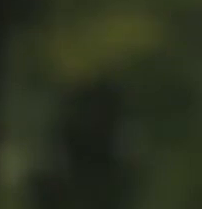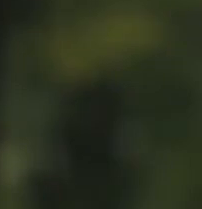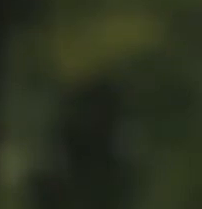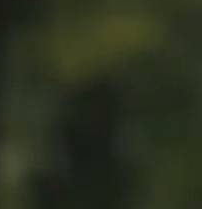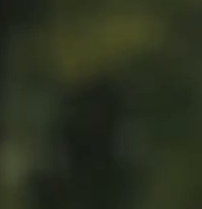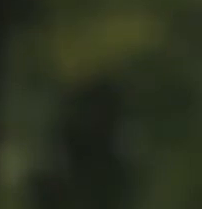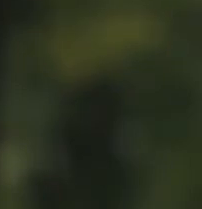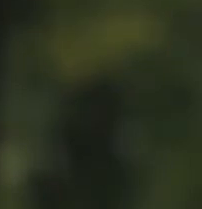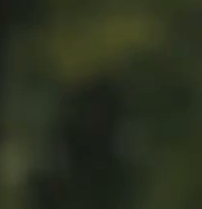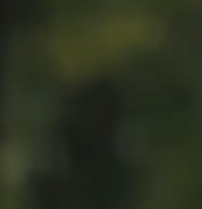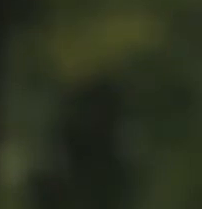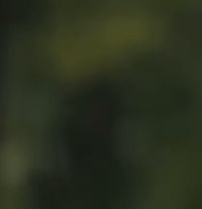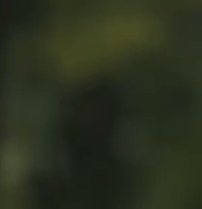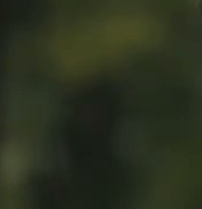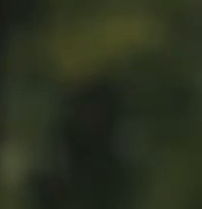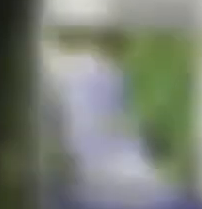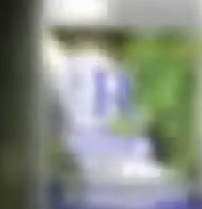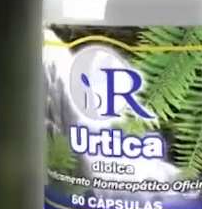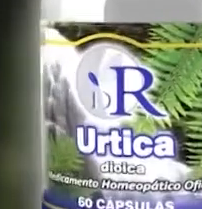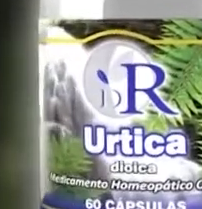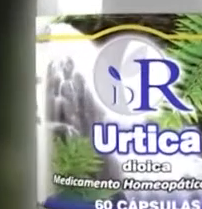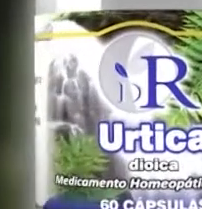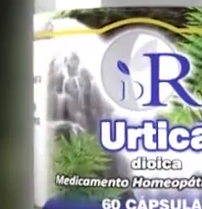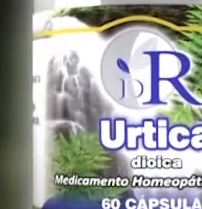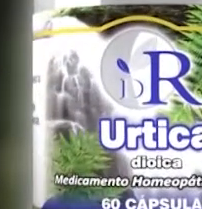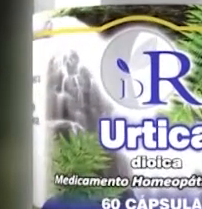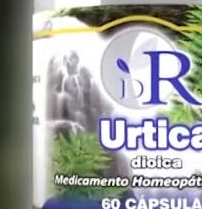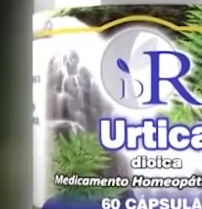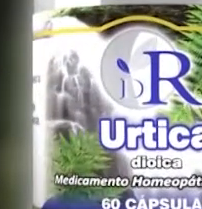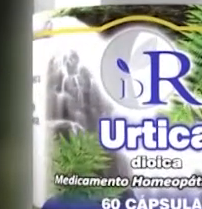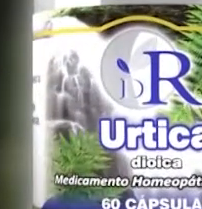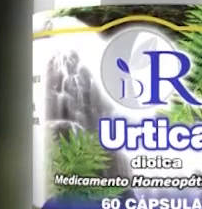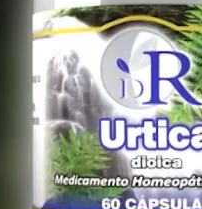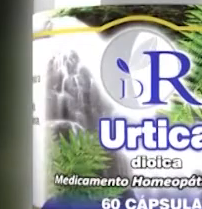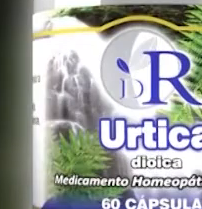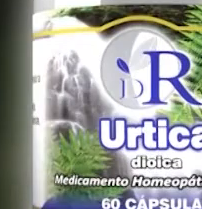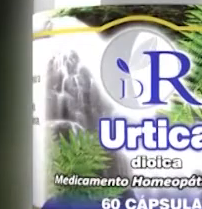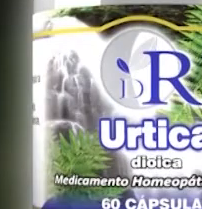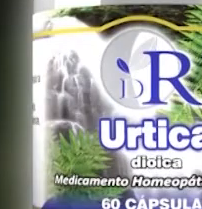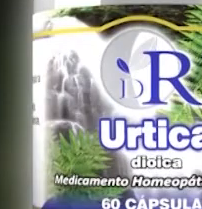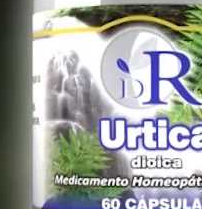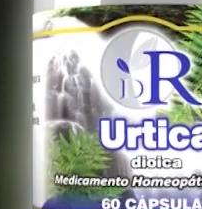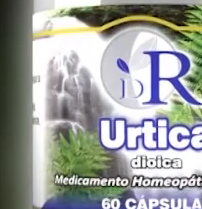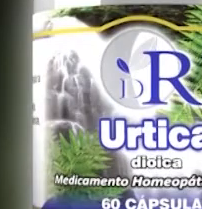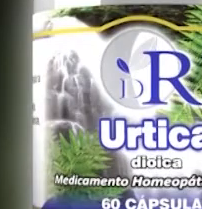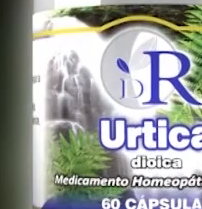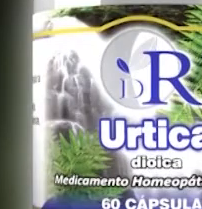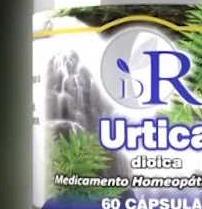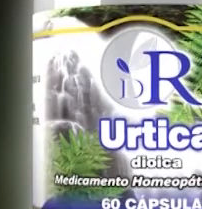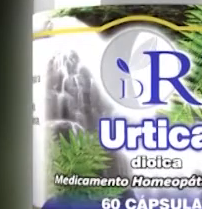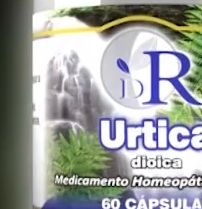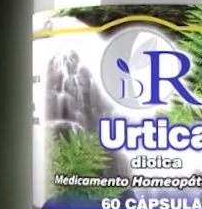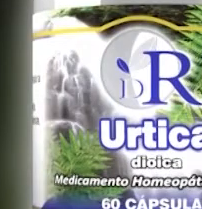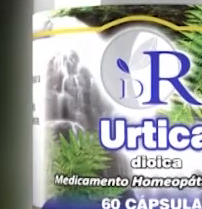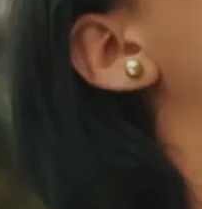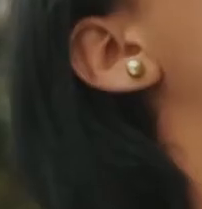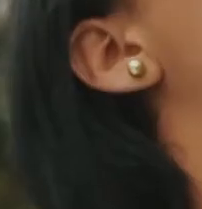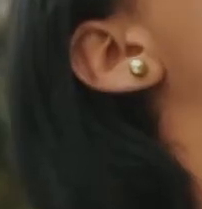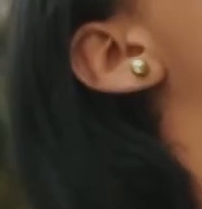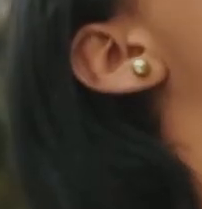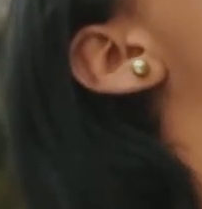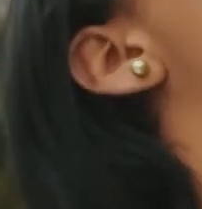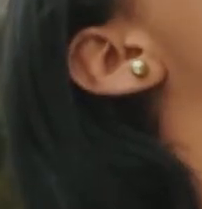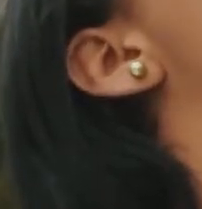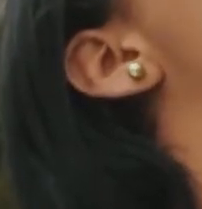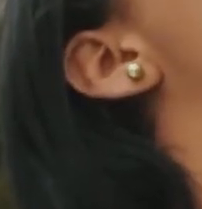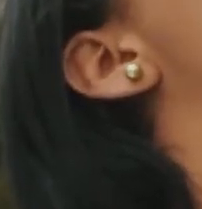alergias tienen una causa. Con el kit activador del sistema inmunológico, las alergias son cosa del pasado. Gracias a